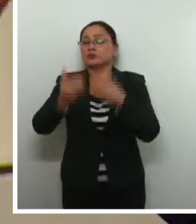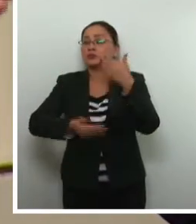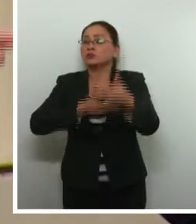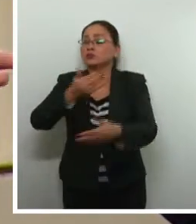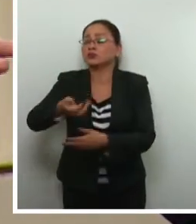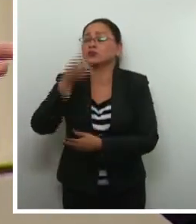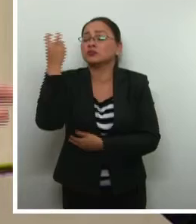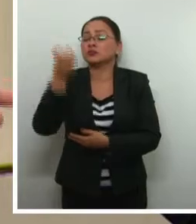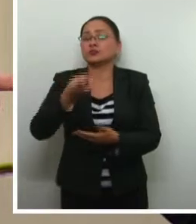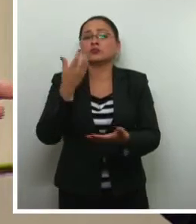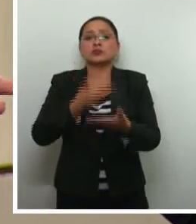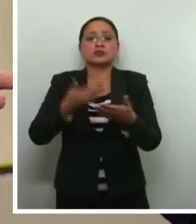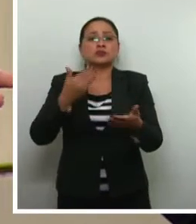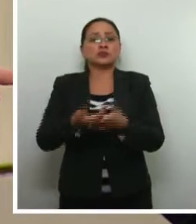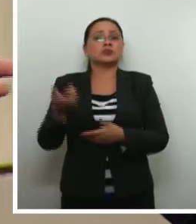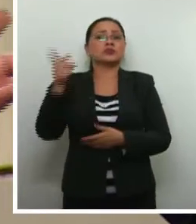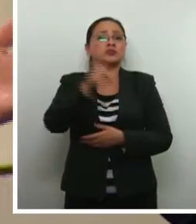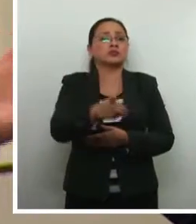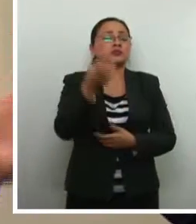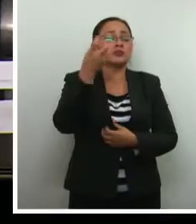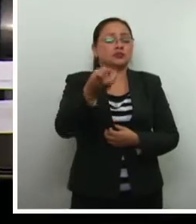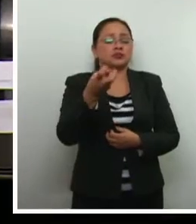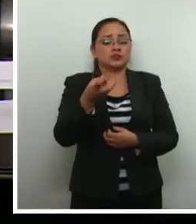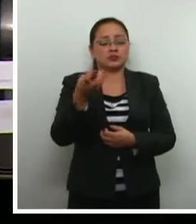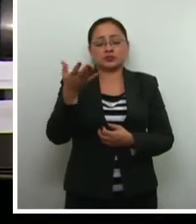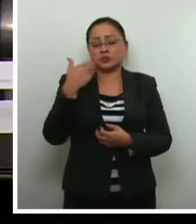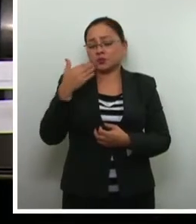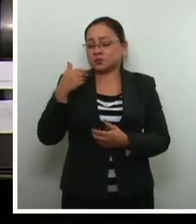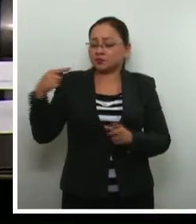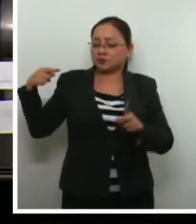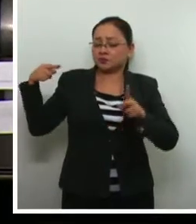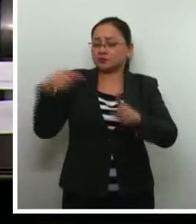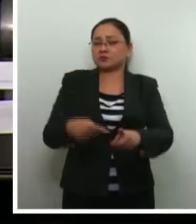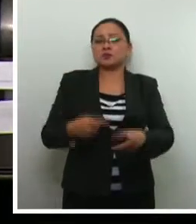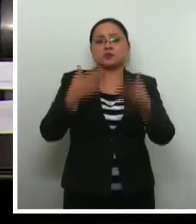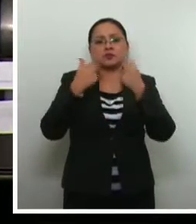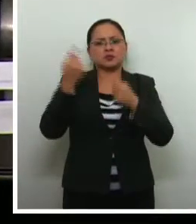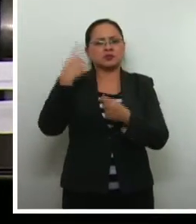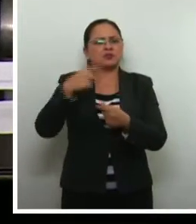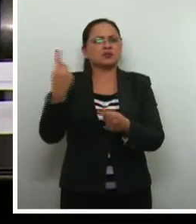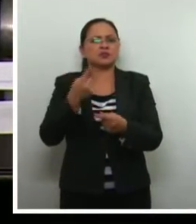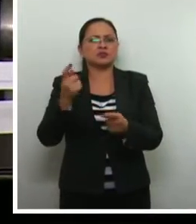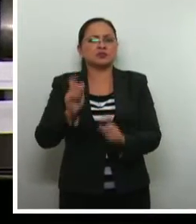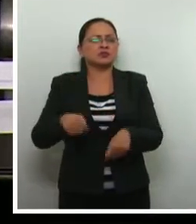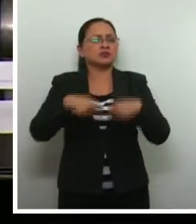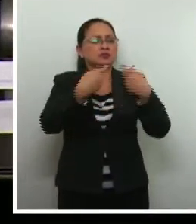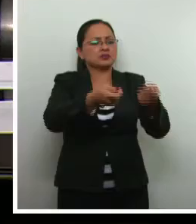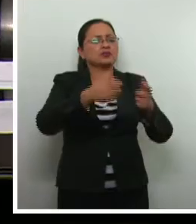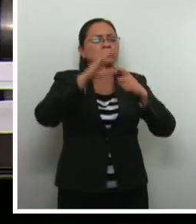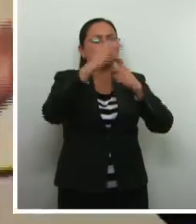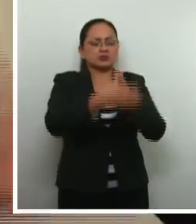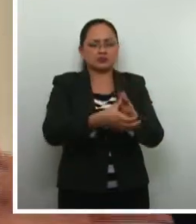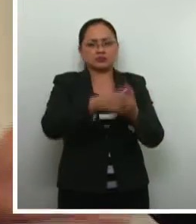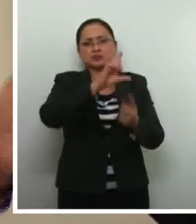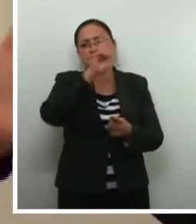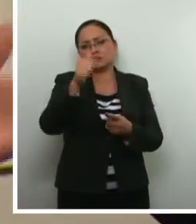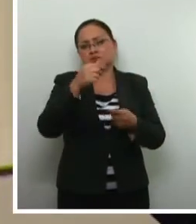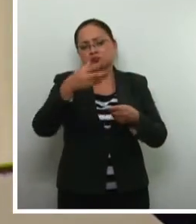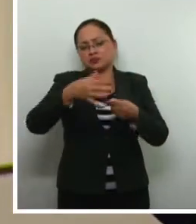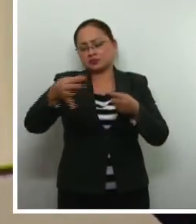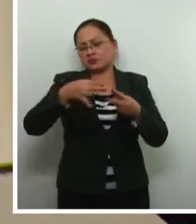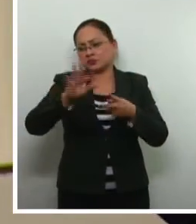está usted ordenando pues no tiene ningún sentido. ¿Para qué se regresan a la comisión todas